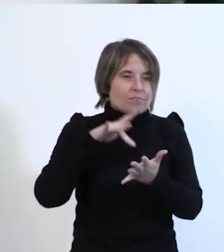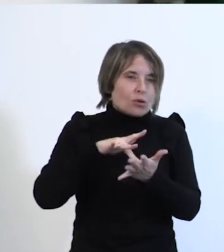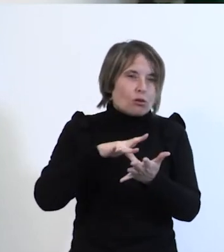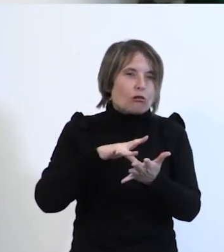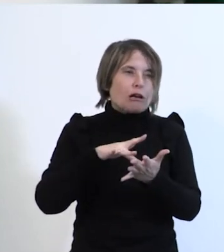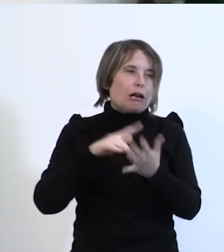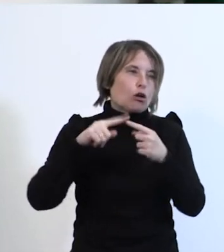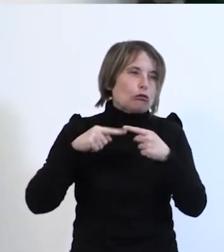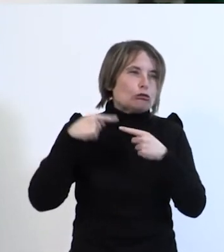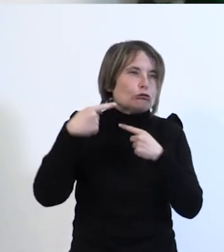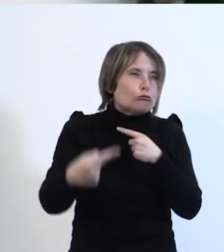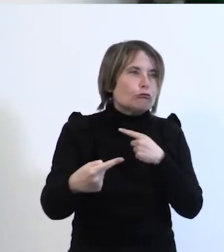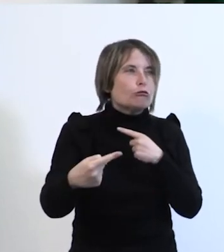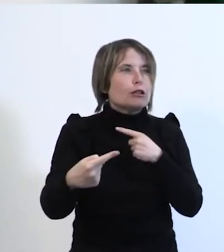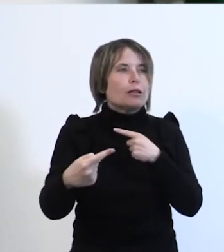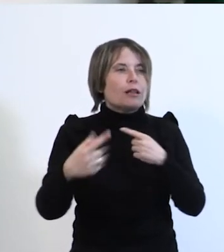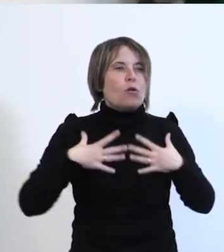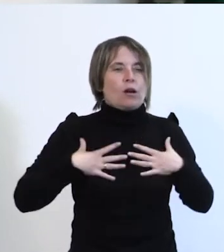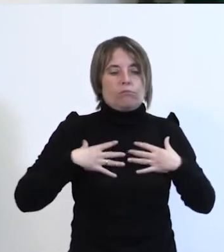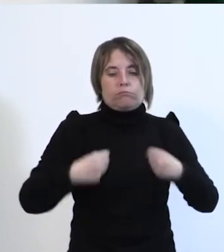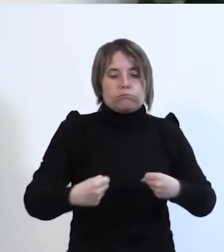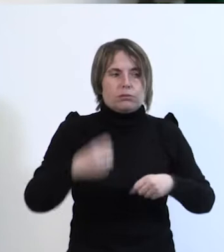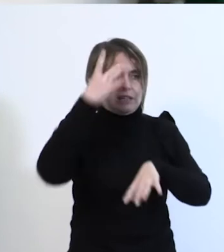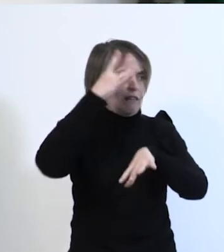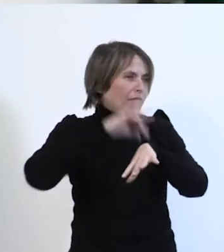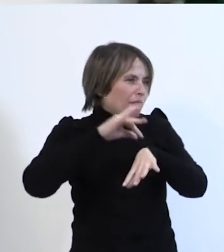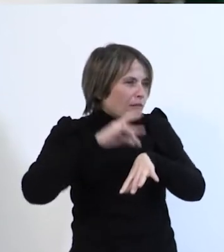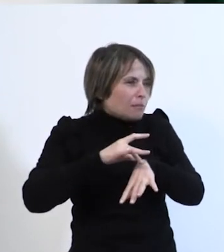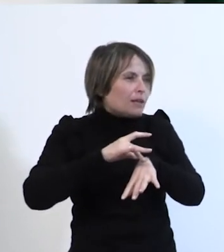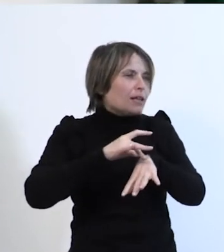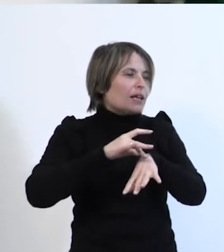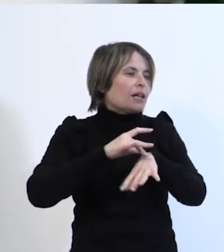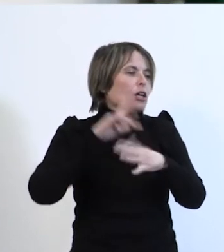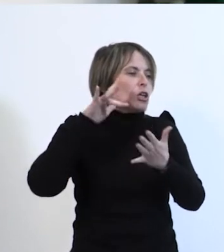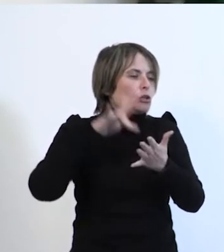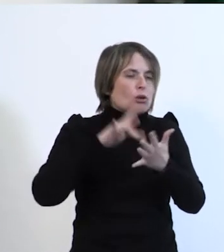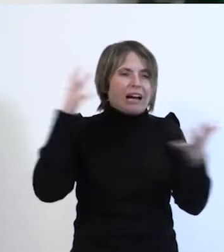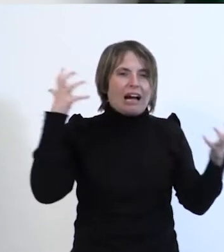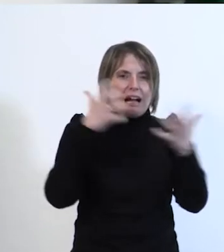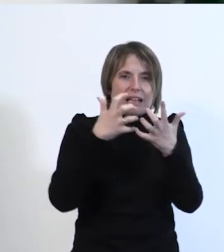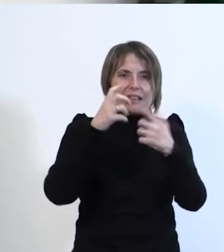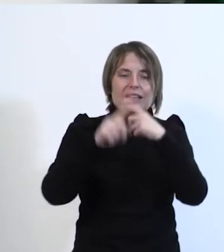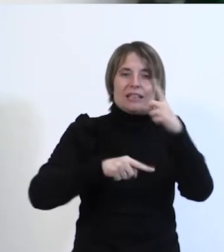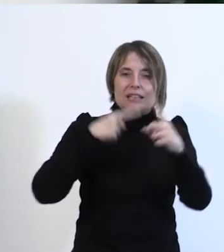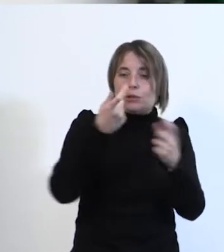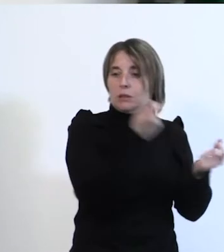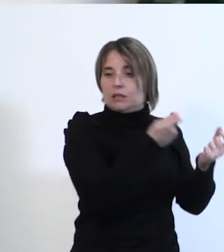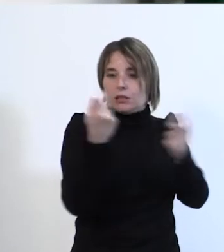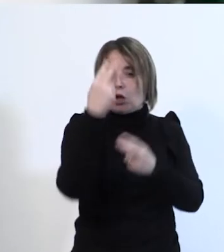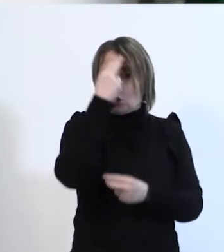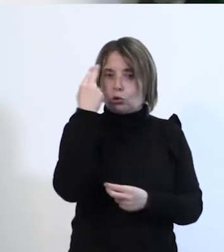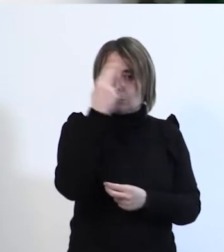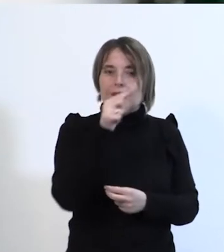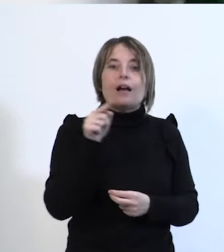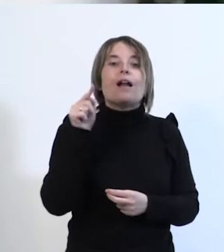nosocomía, una pulmonía nosocomial, que fue a partir de un pequeño accidente, la llevaron